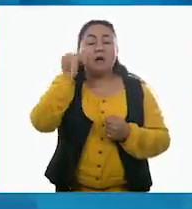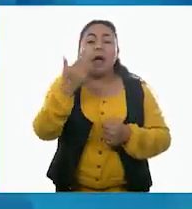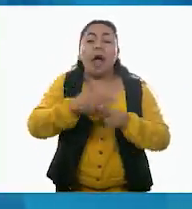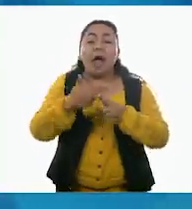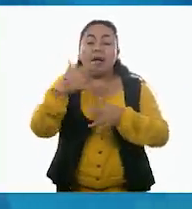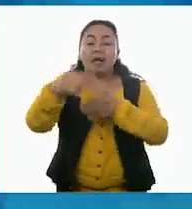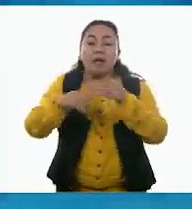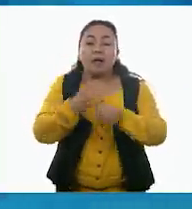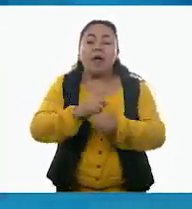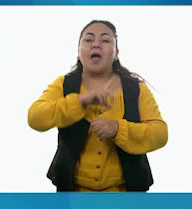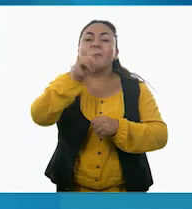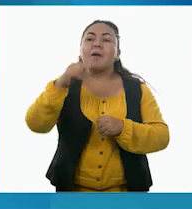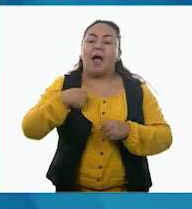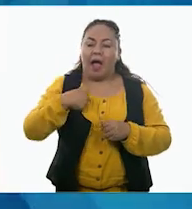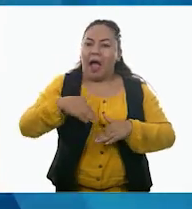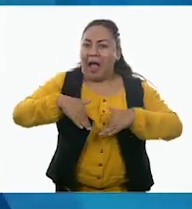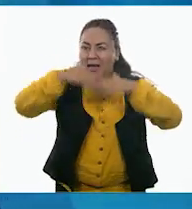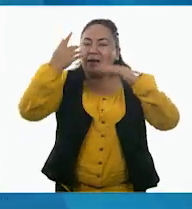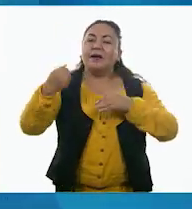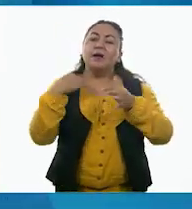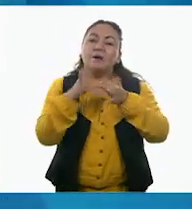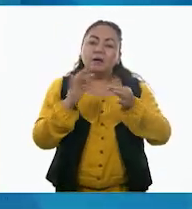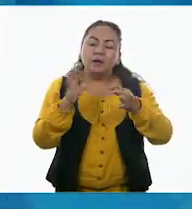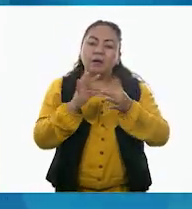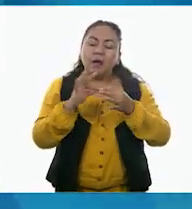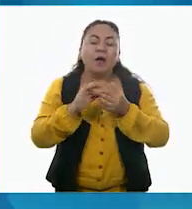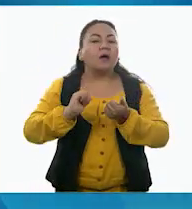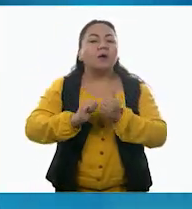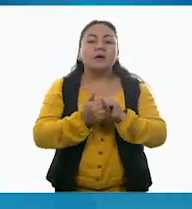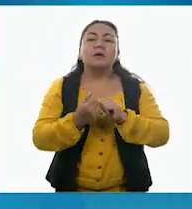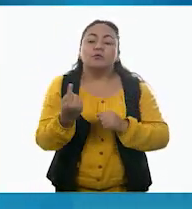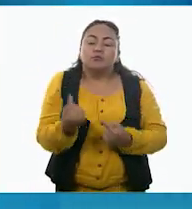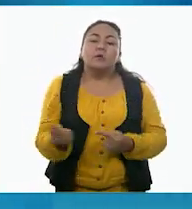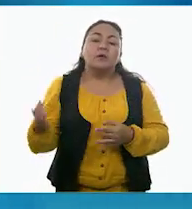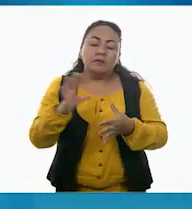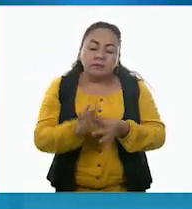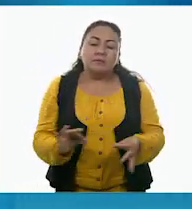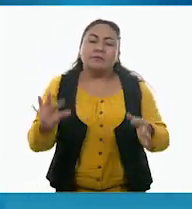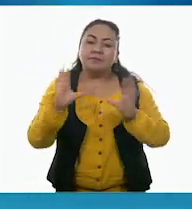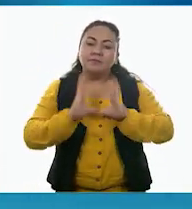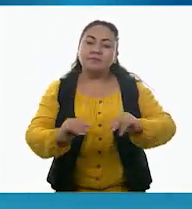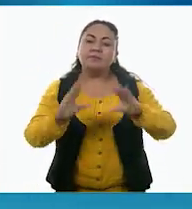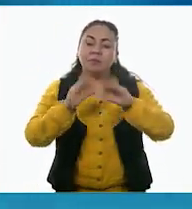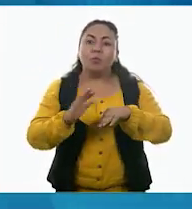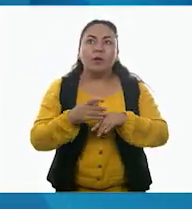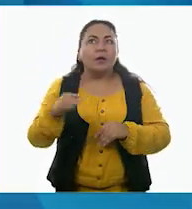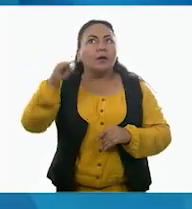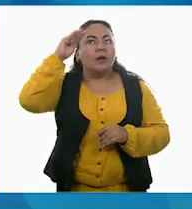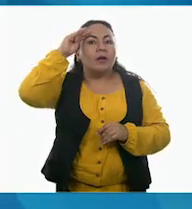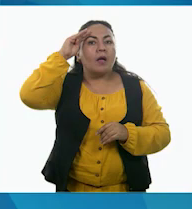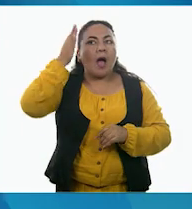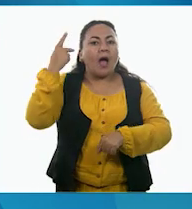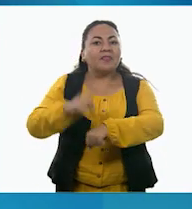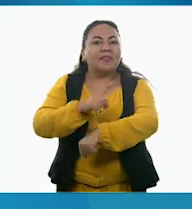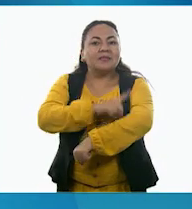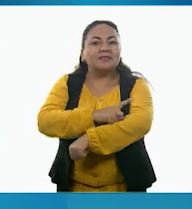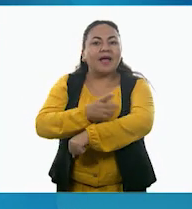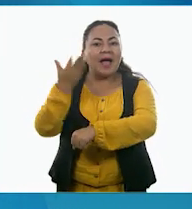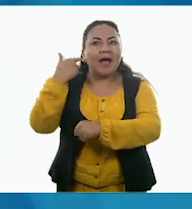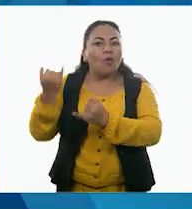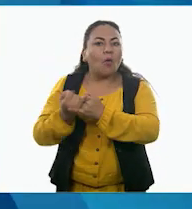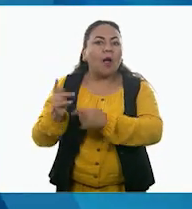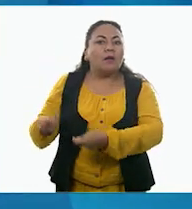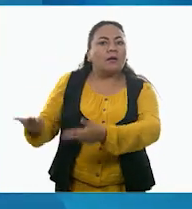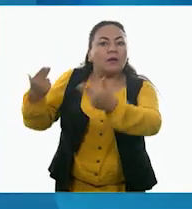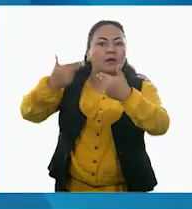ya cuando somos más grandes, que ella no nos enseñó la lengua desde pequeños porque ella temía que la misma historia que ella vivió, nosotros camináramos